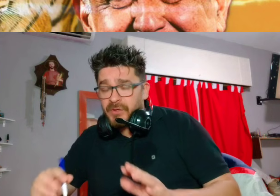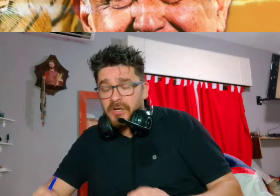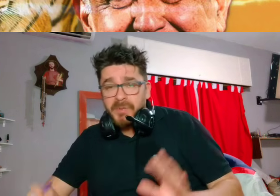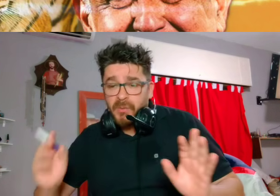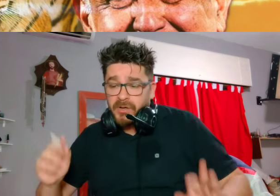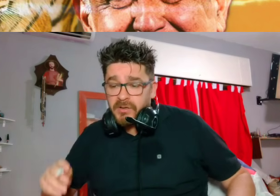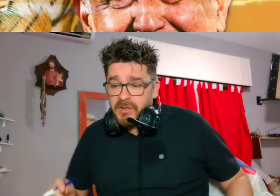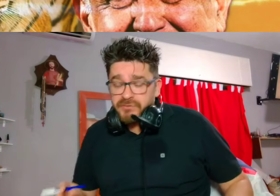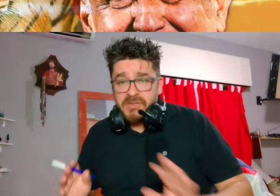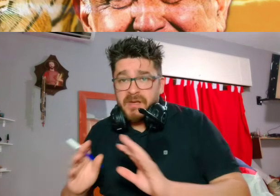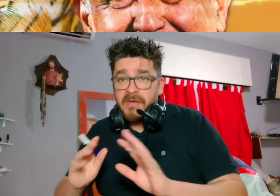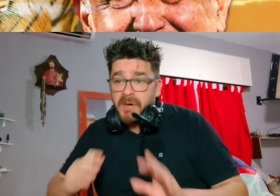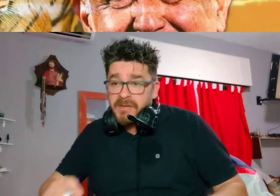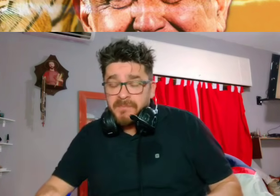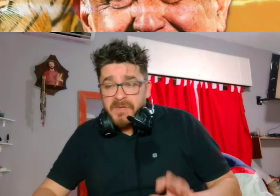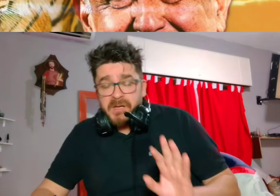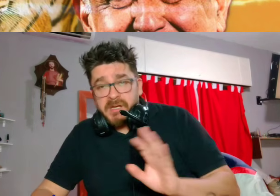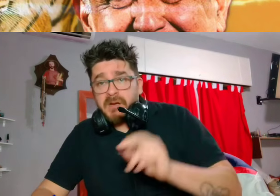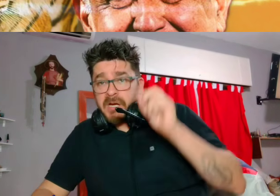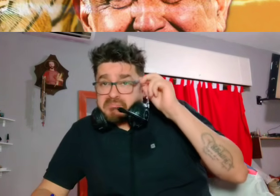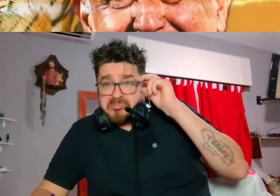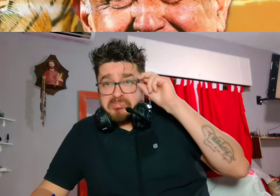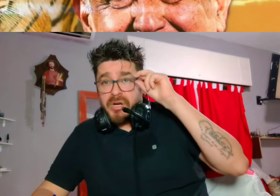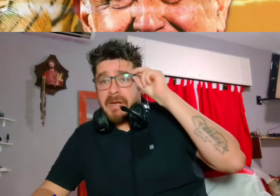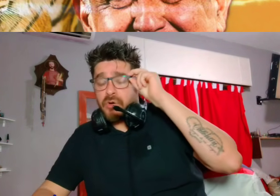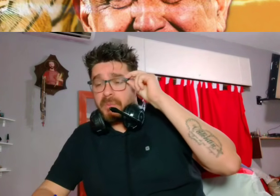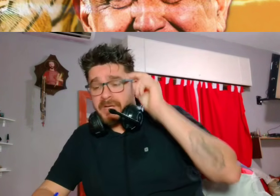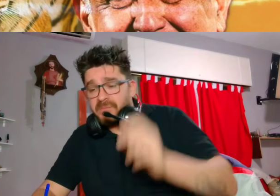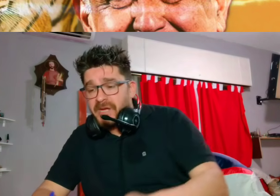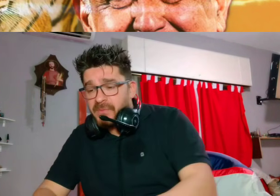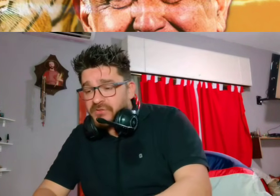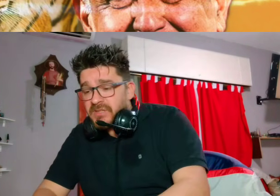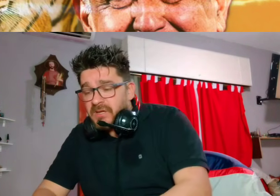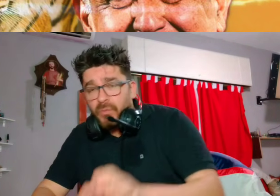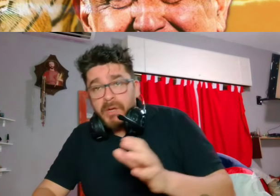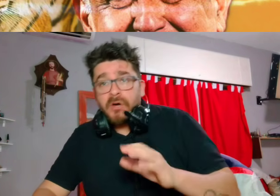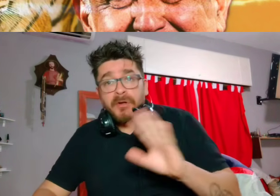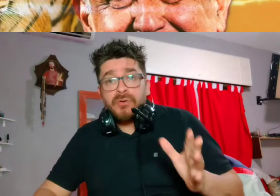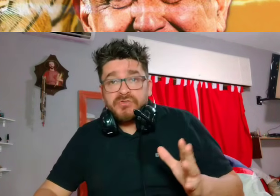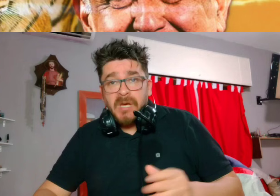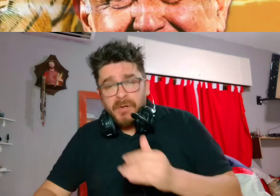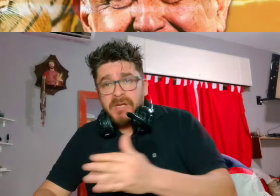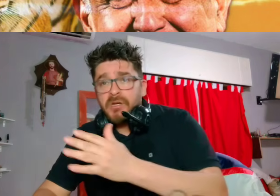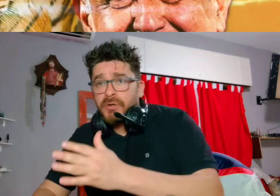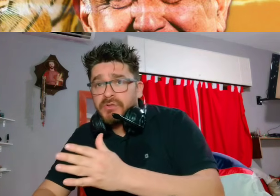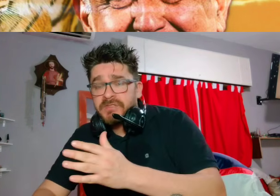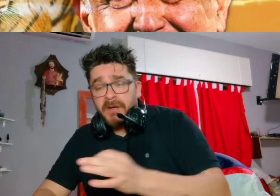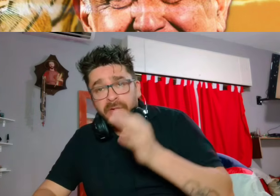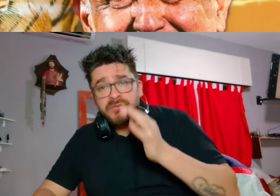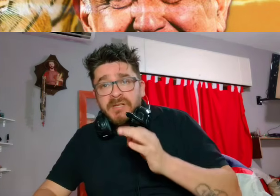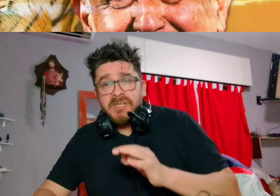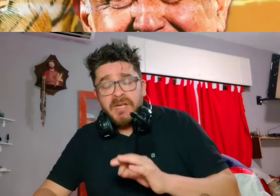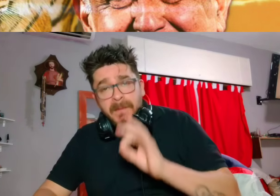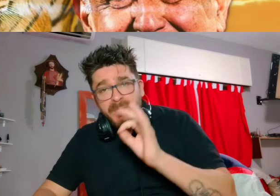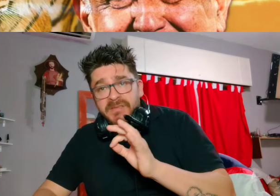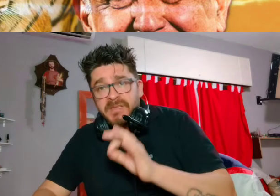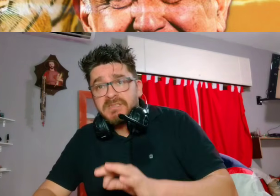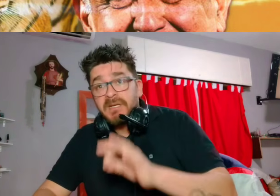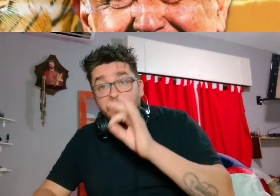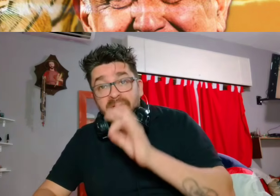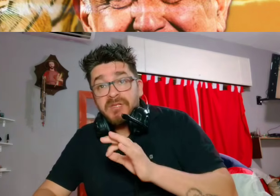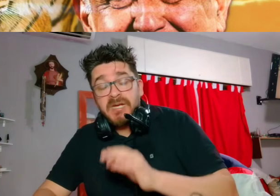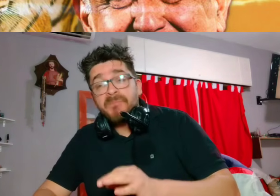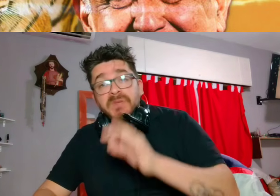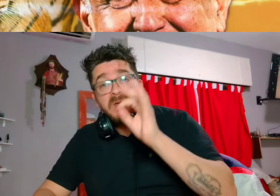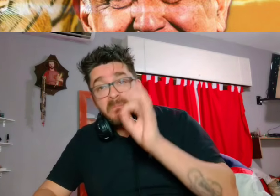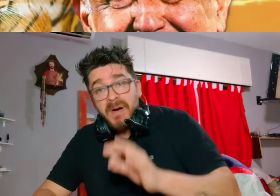muy elevado, ¿no? Pero bueno, son ideas de Biden que por ahí las cumple, veremos. Luego, Rusia. ¿Por qué digo Rusia? Rusia tiene la